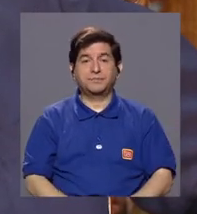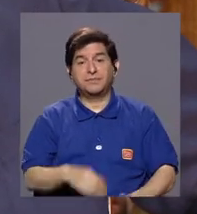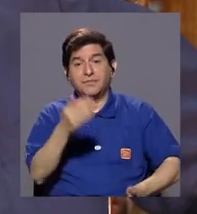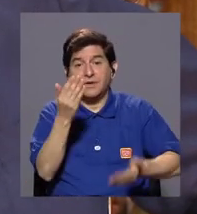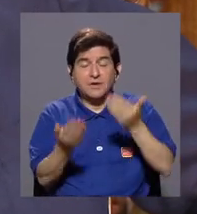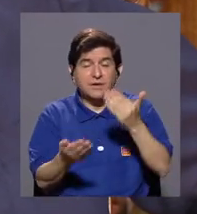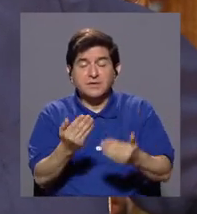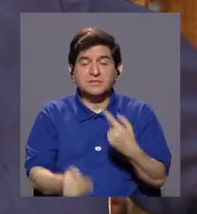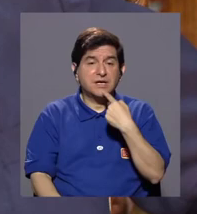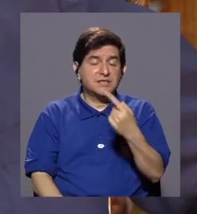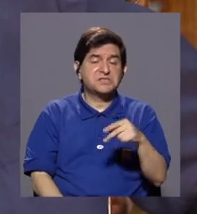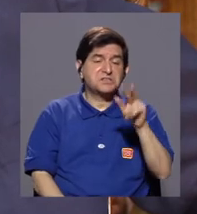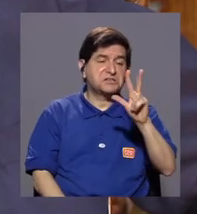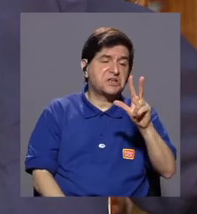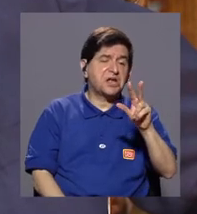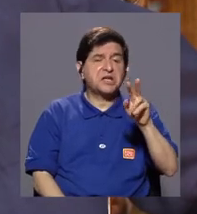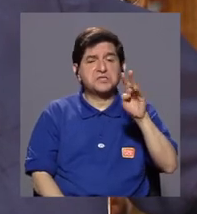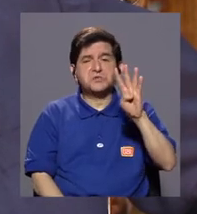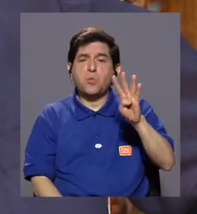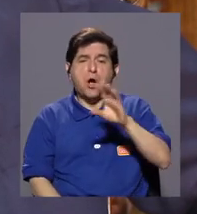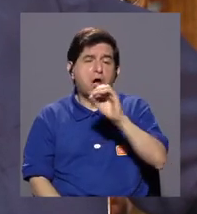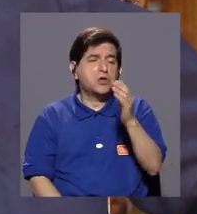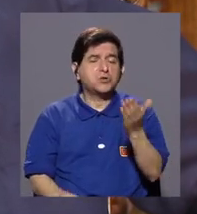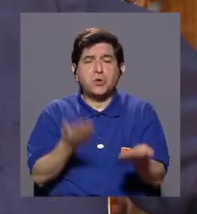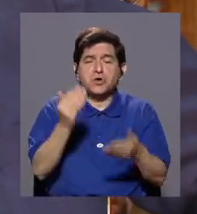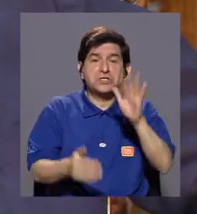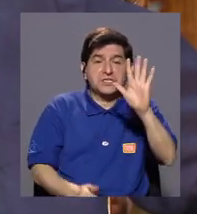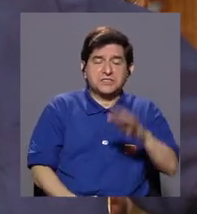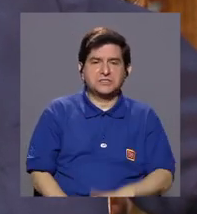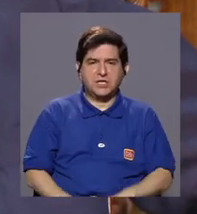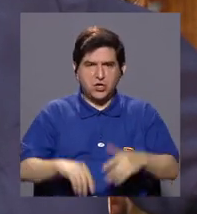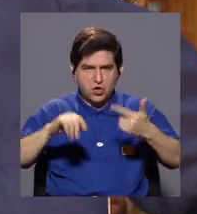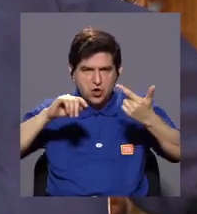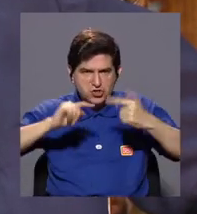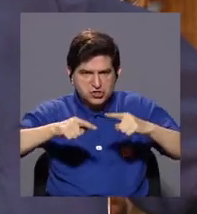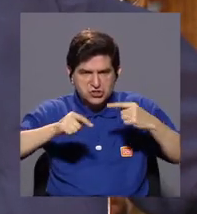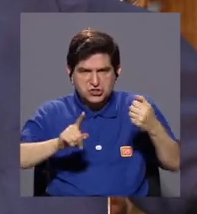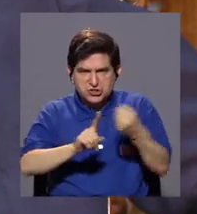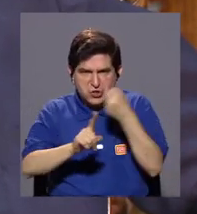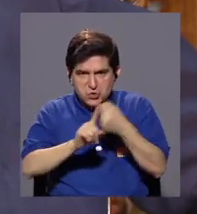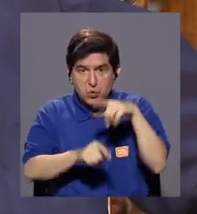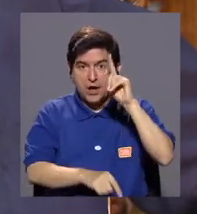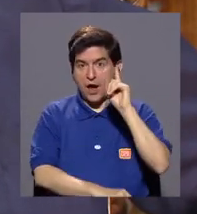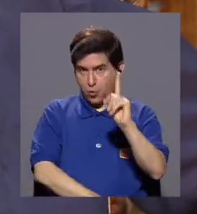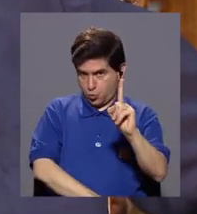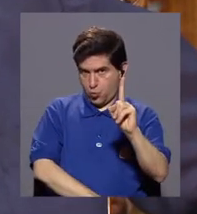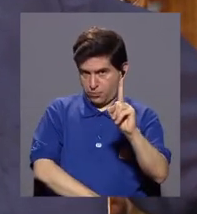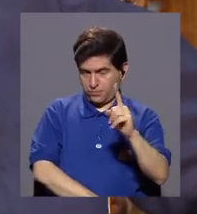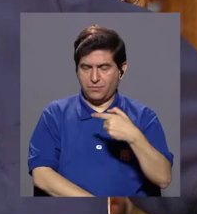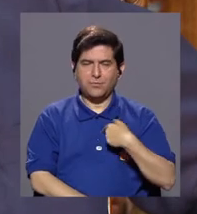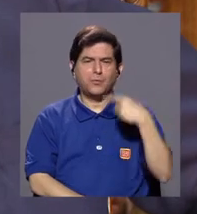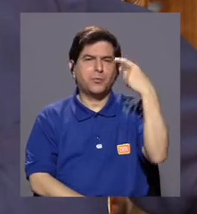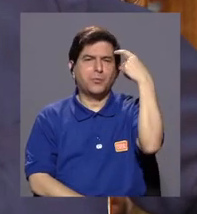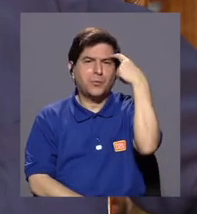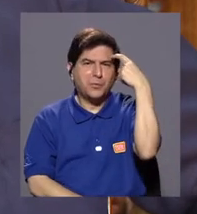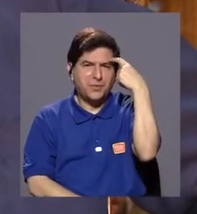Tal vez pueda nombrar 3, 4, 5, siendo la tortura uno de ellos. Ahora,